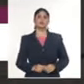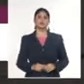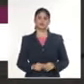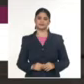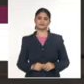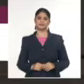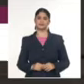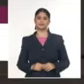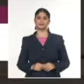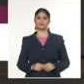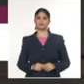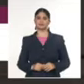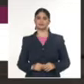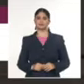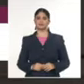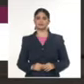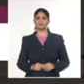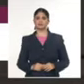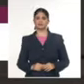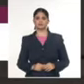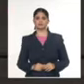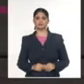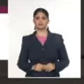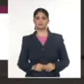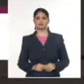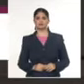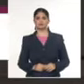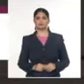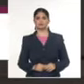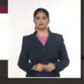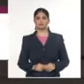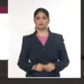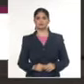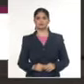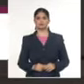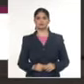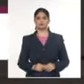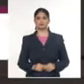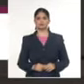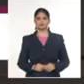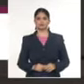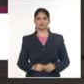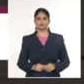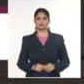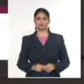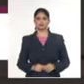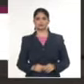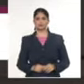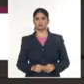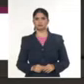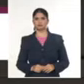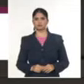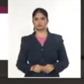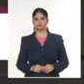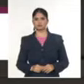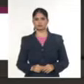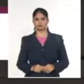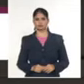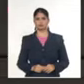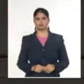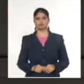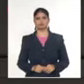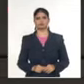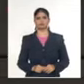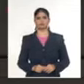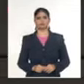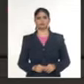la guitarra me suena bajito, porque voy a tu lado, muy